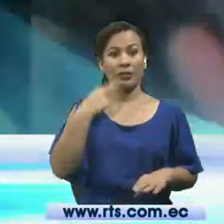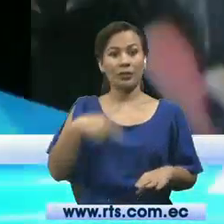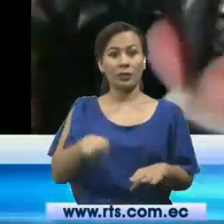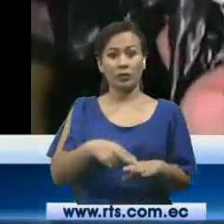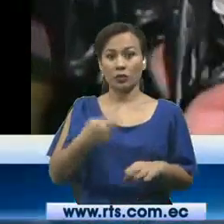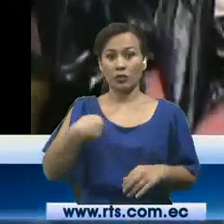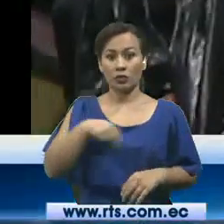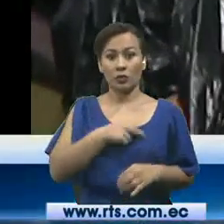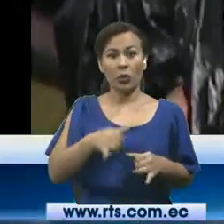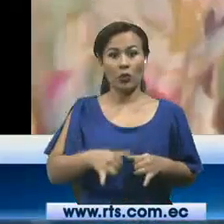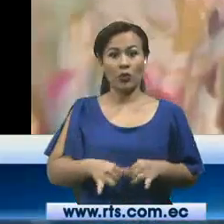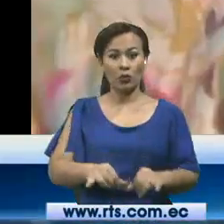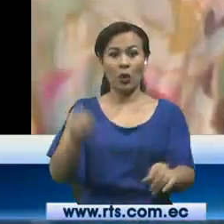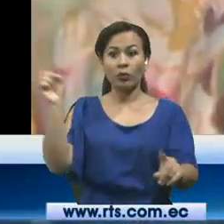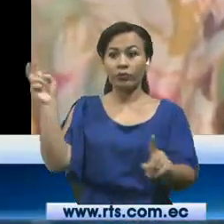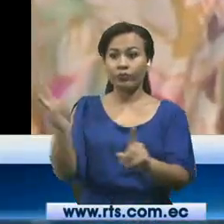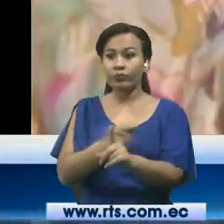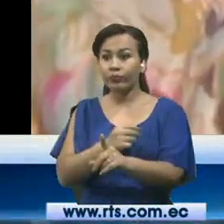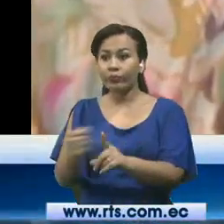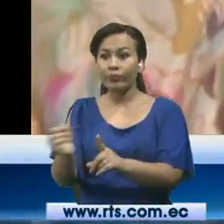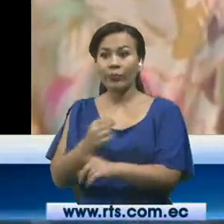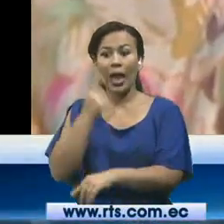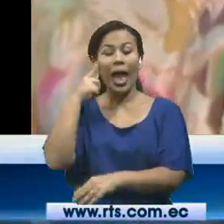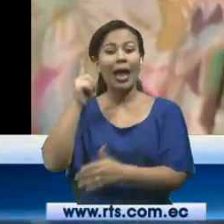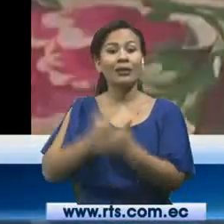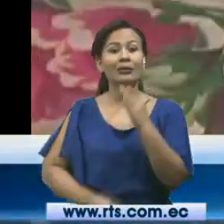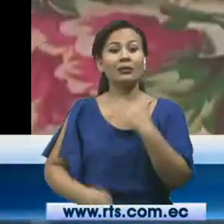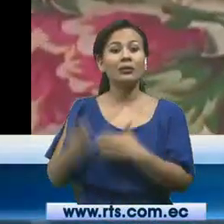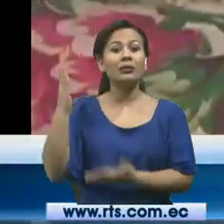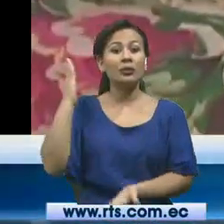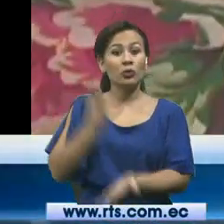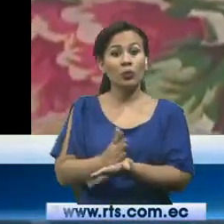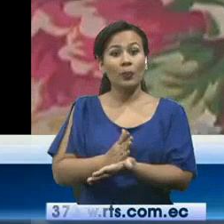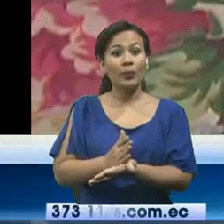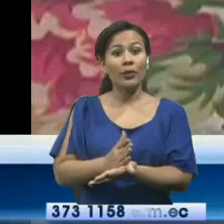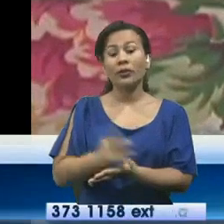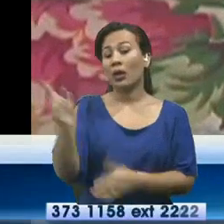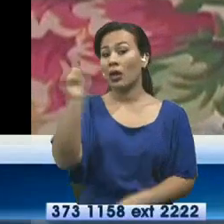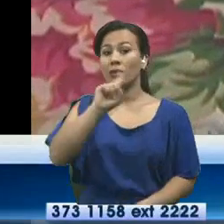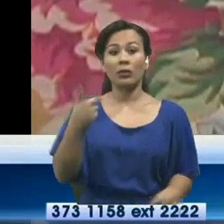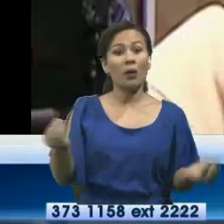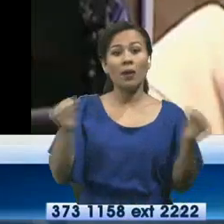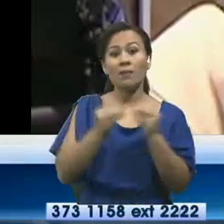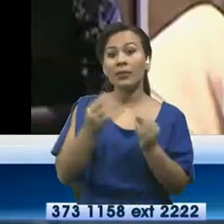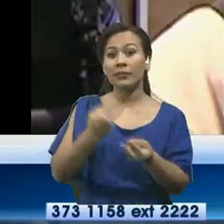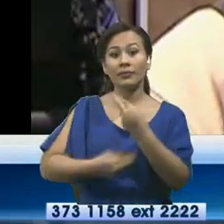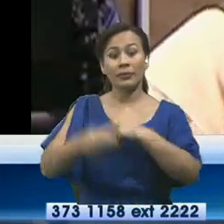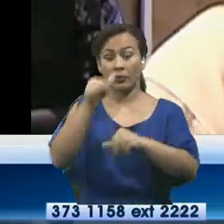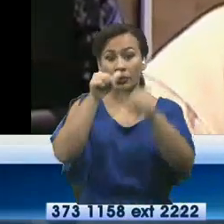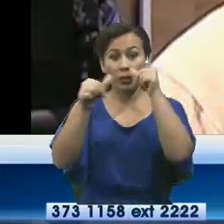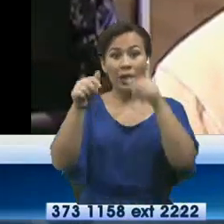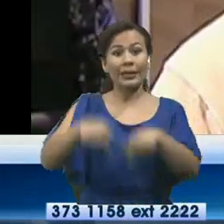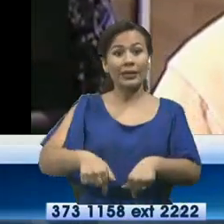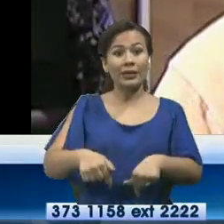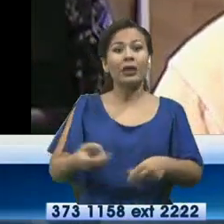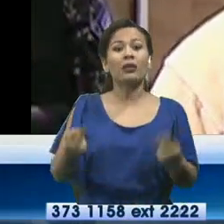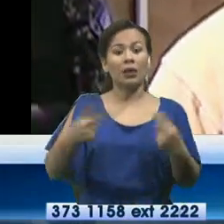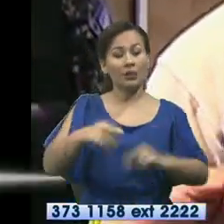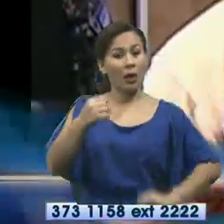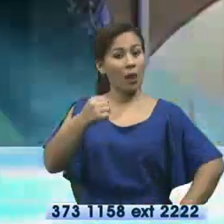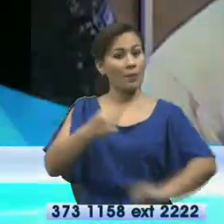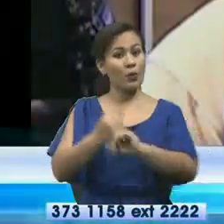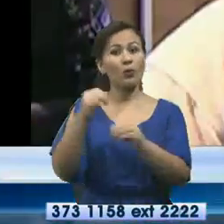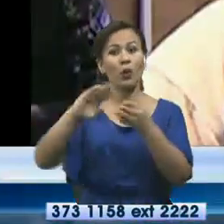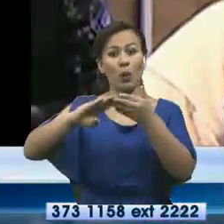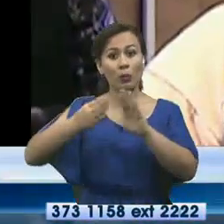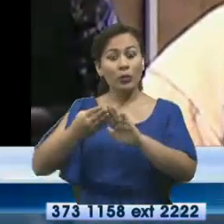estos tipos de operativos hasta erradicar este microtráfico que es permanente en este sector. También necesitamos el apoyo de la comunidad,